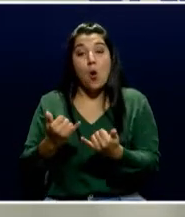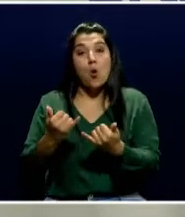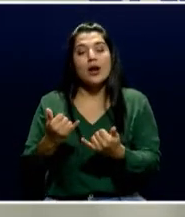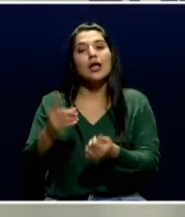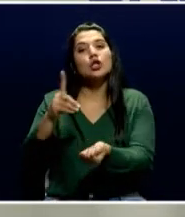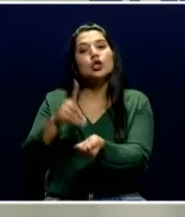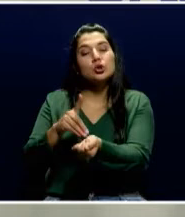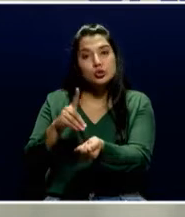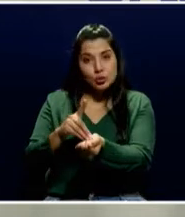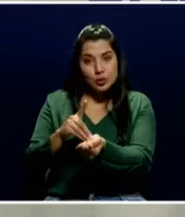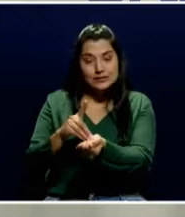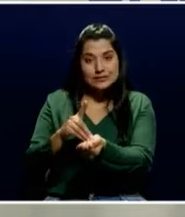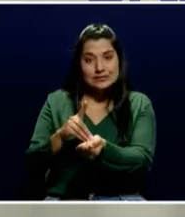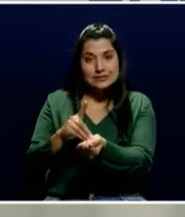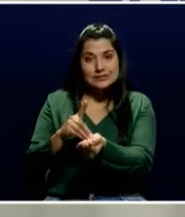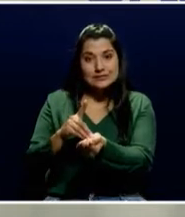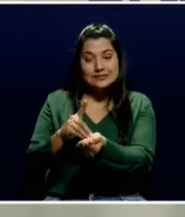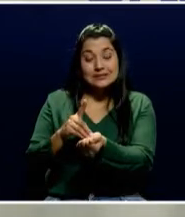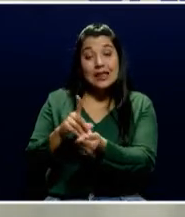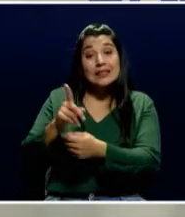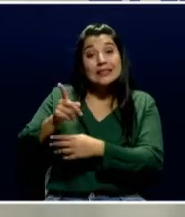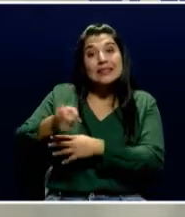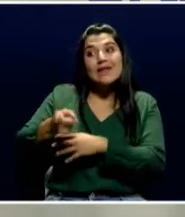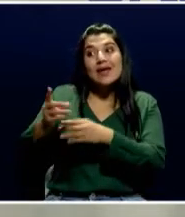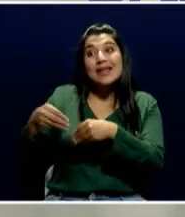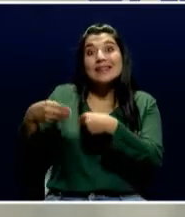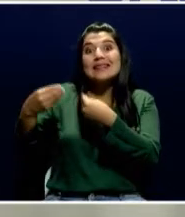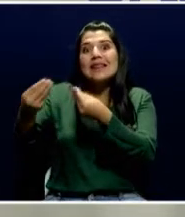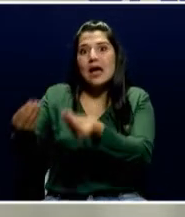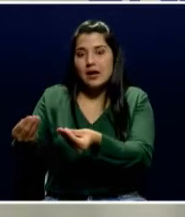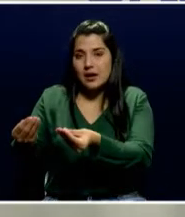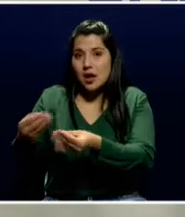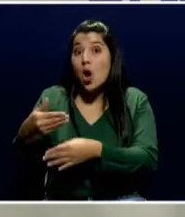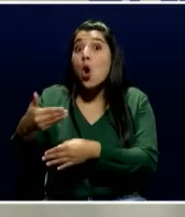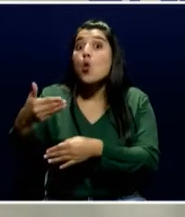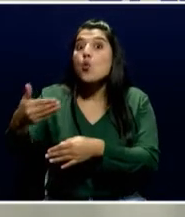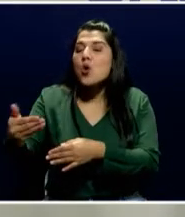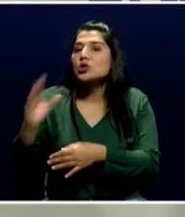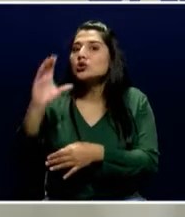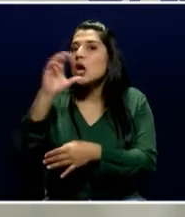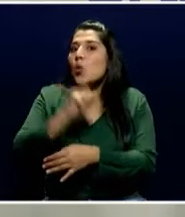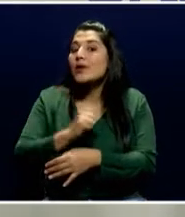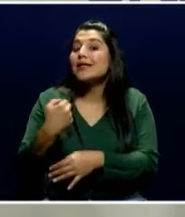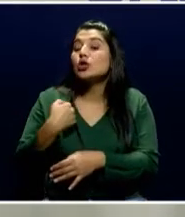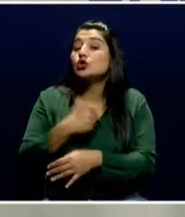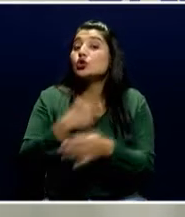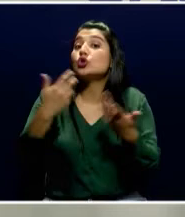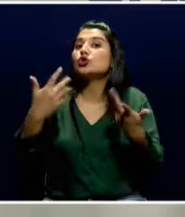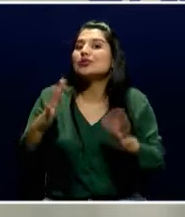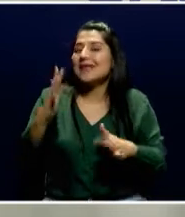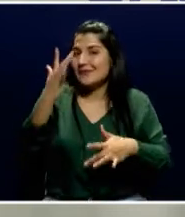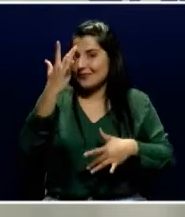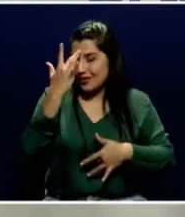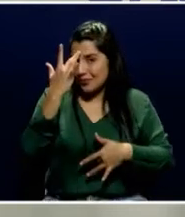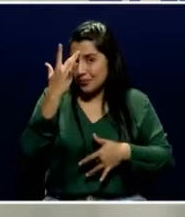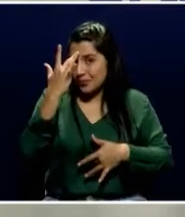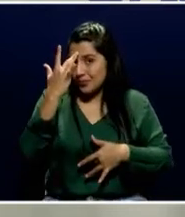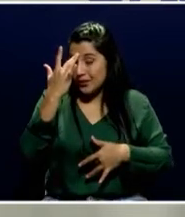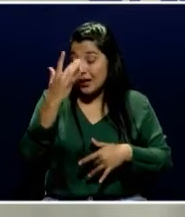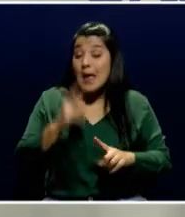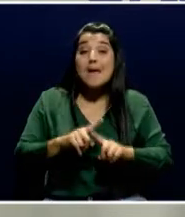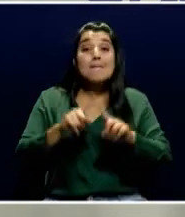médicos, tendrán que dar una vez que tengamos la enfermedad. Y lo que no podemos, los y